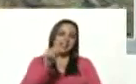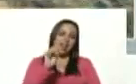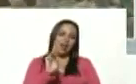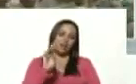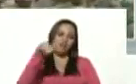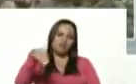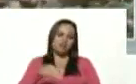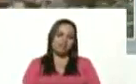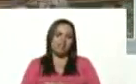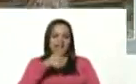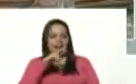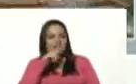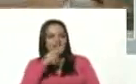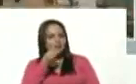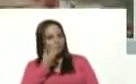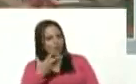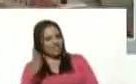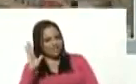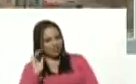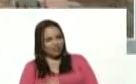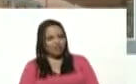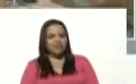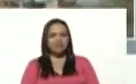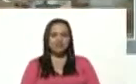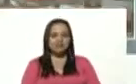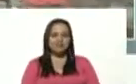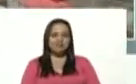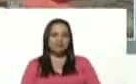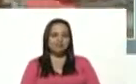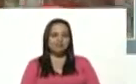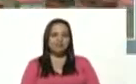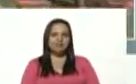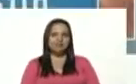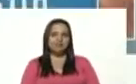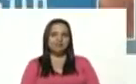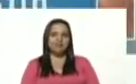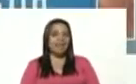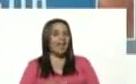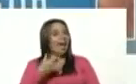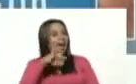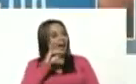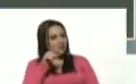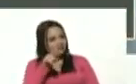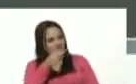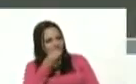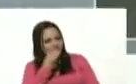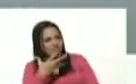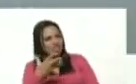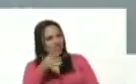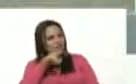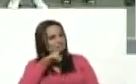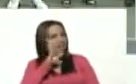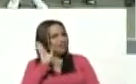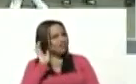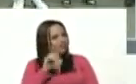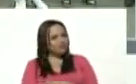Está hablando bonito, Nahum. Ay, Nahum, está hablando demasiado bonito.